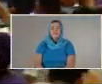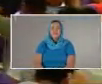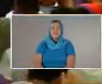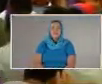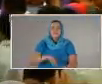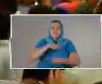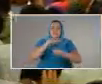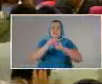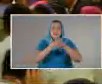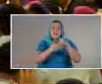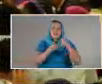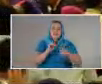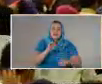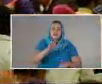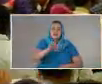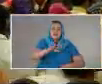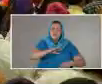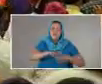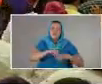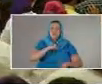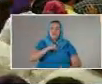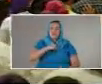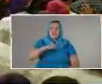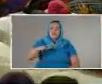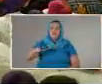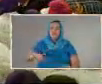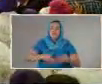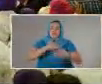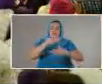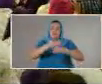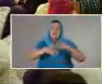Derrame su alma delante del trono, hermano.